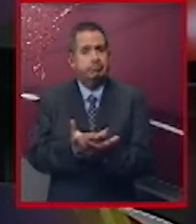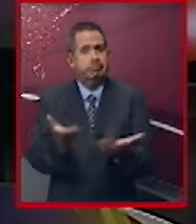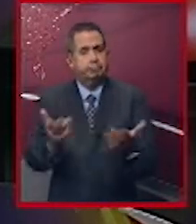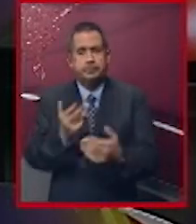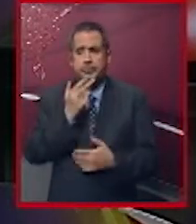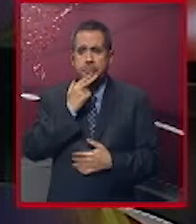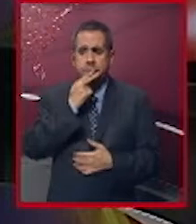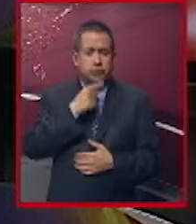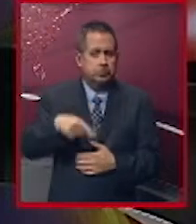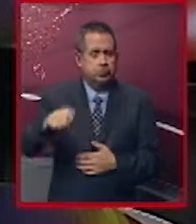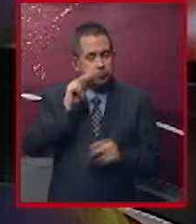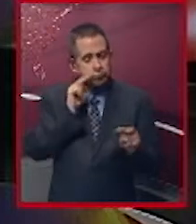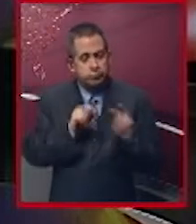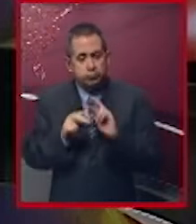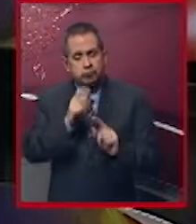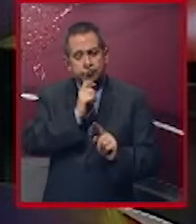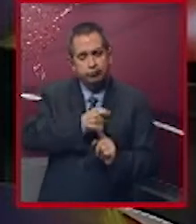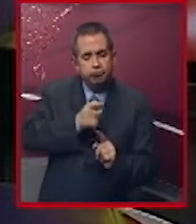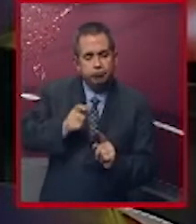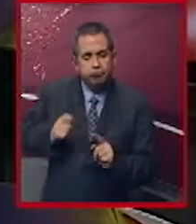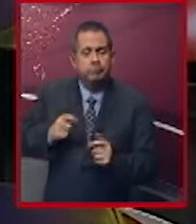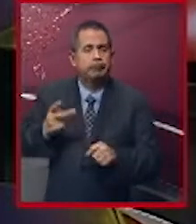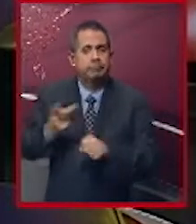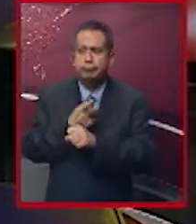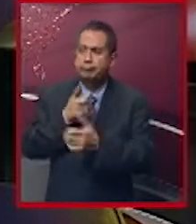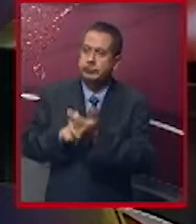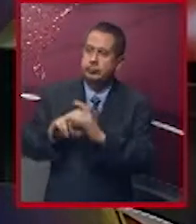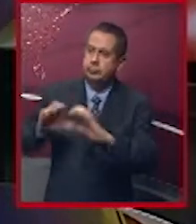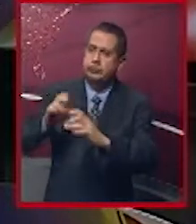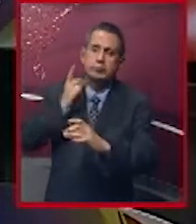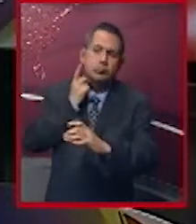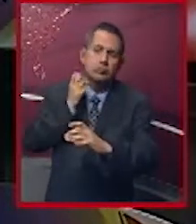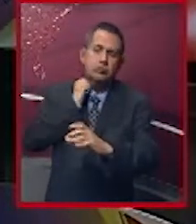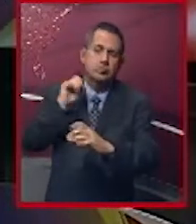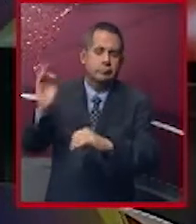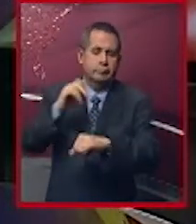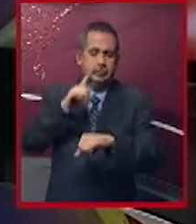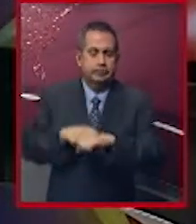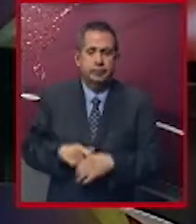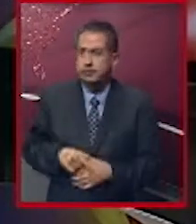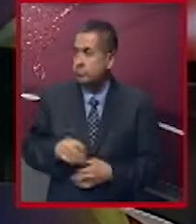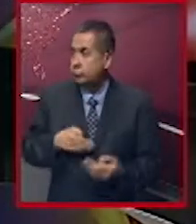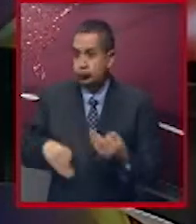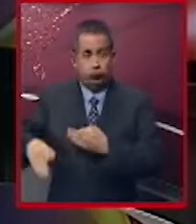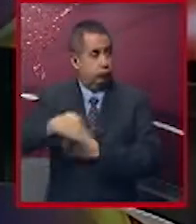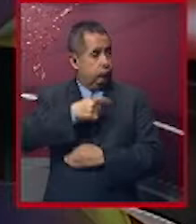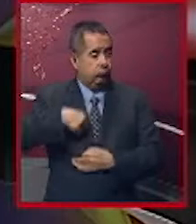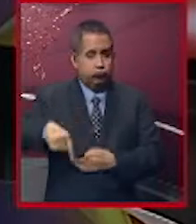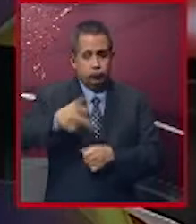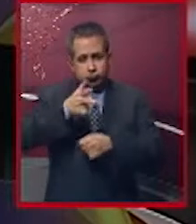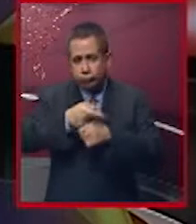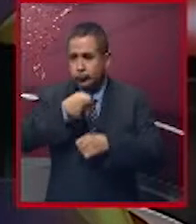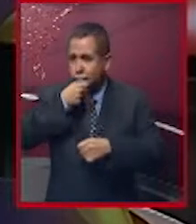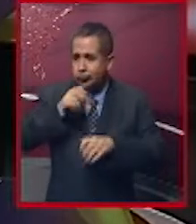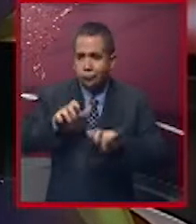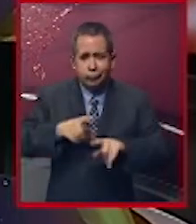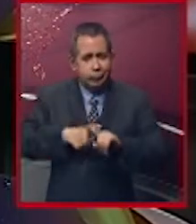usted esté al pendiente de lo que ocurre en el Legislativo Federal. A nombre de todo el equipo que hace posible